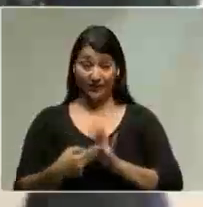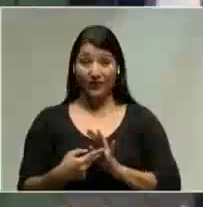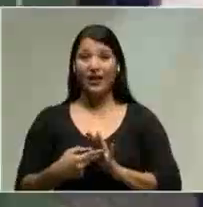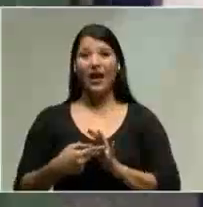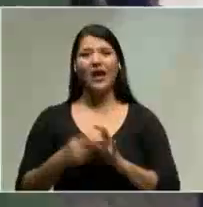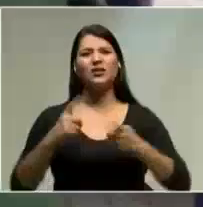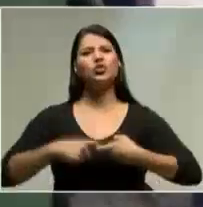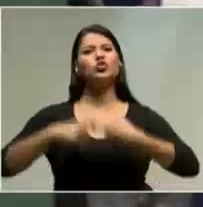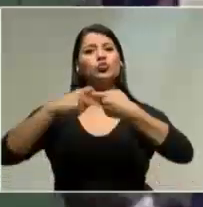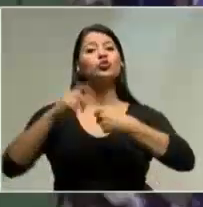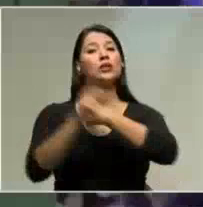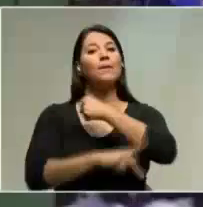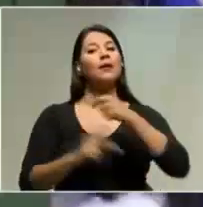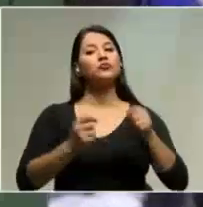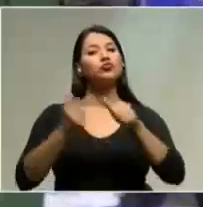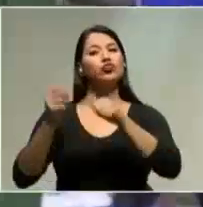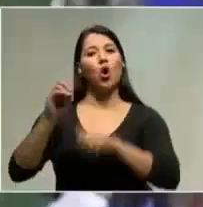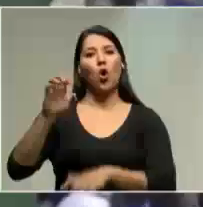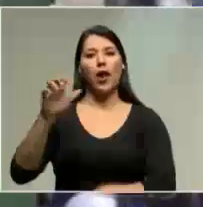la suspensión del país de la OEA.